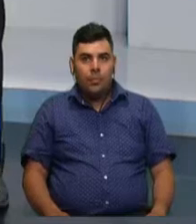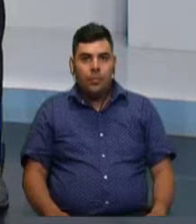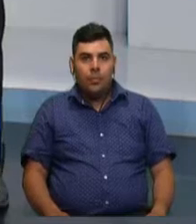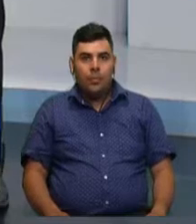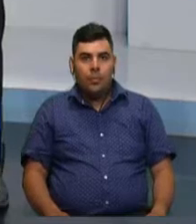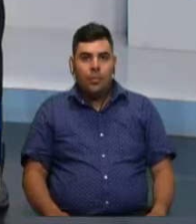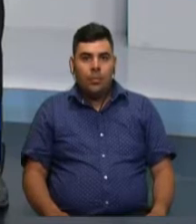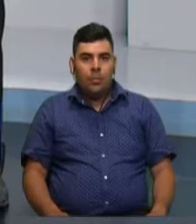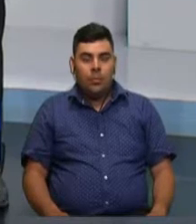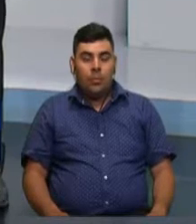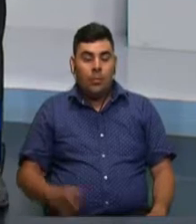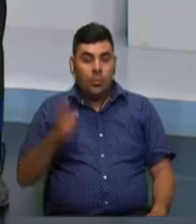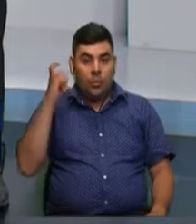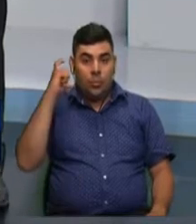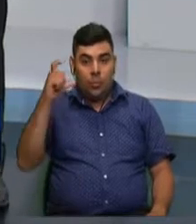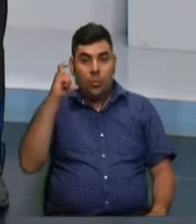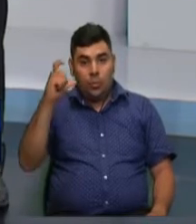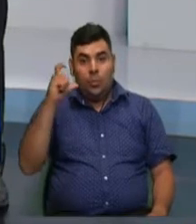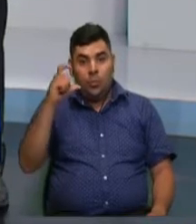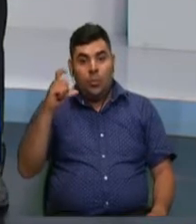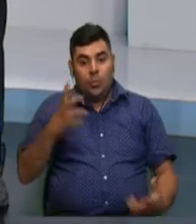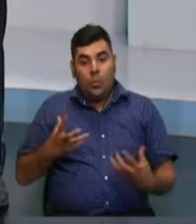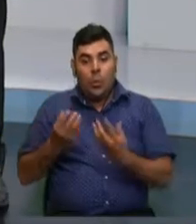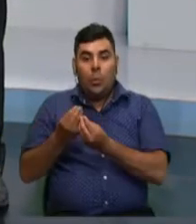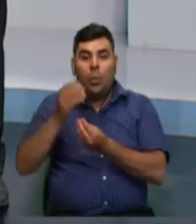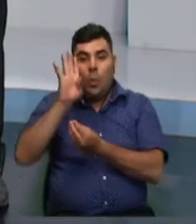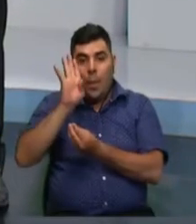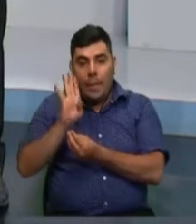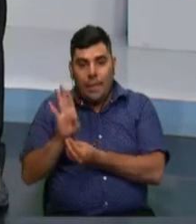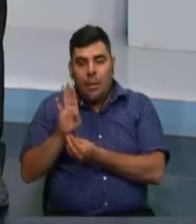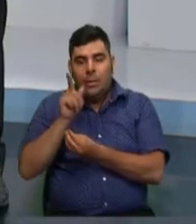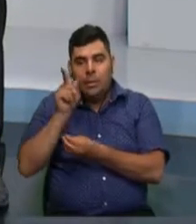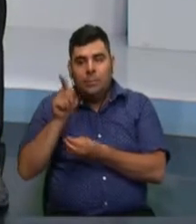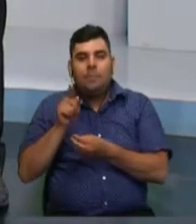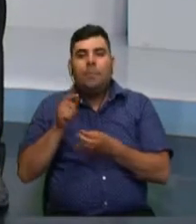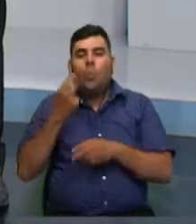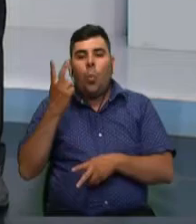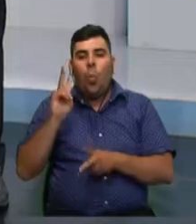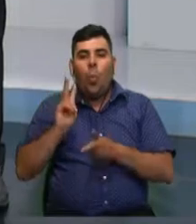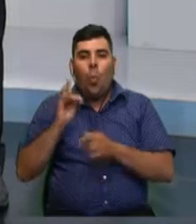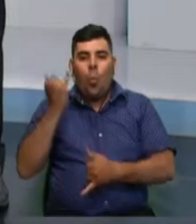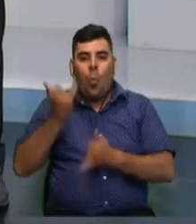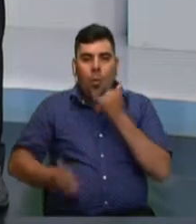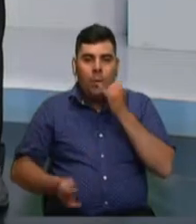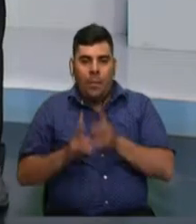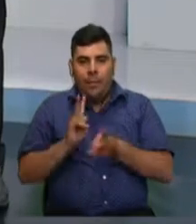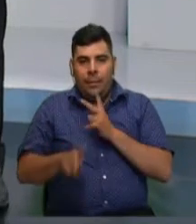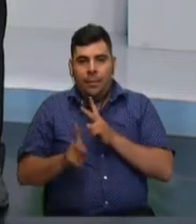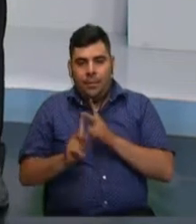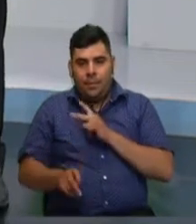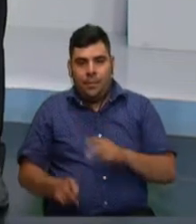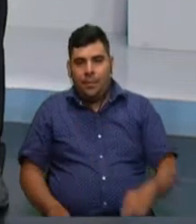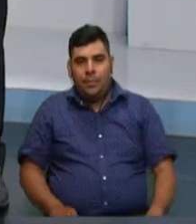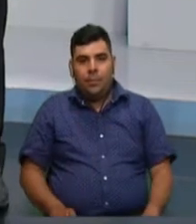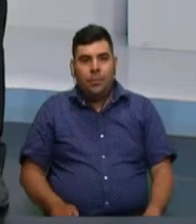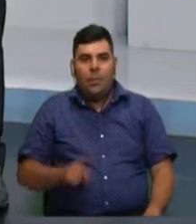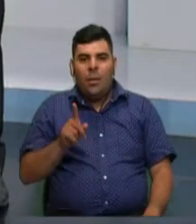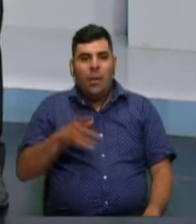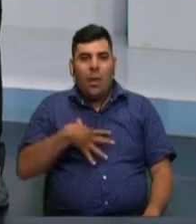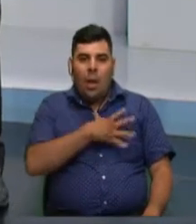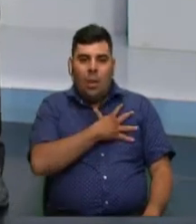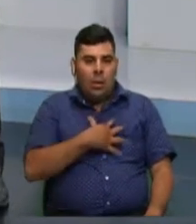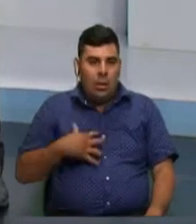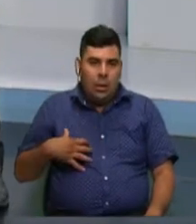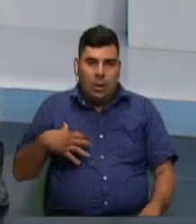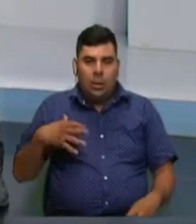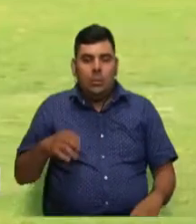el torneo del ave el cúcuta deportivo última detalles para encarar las dos últimas fechas del torneo del certamen todos contra todos visita el próximo miércoles a tigres en la